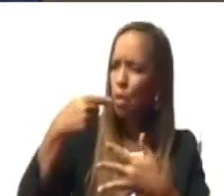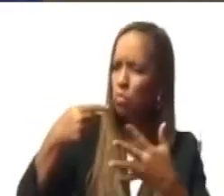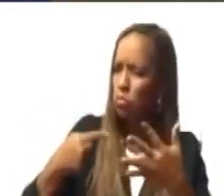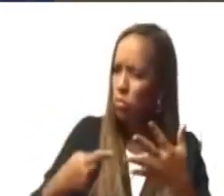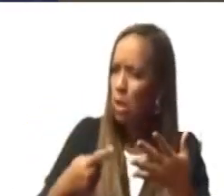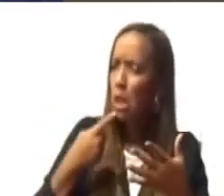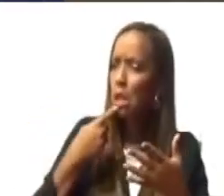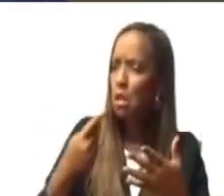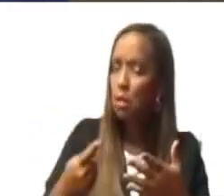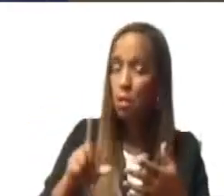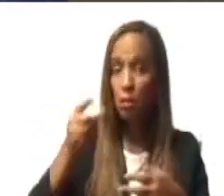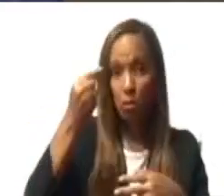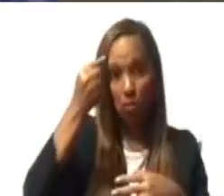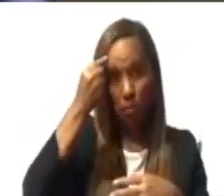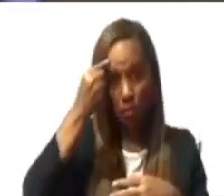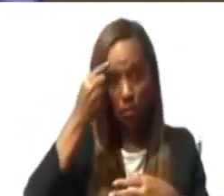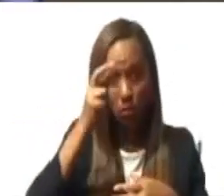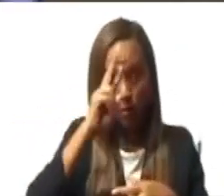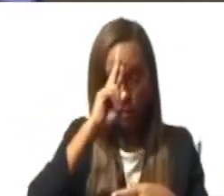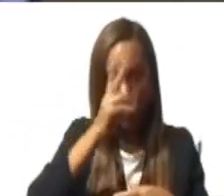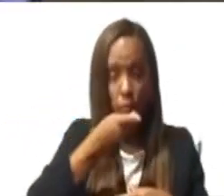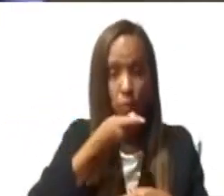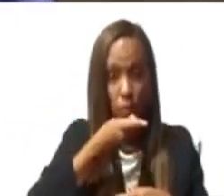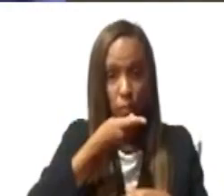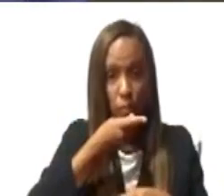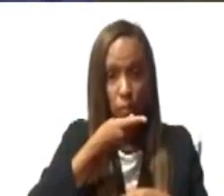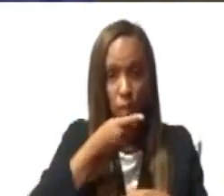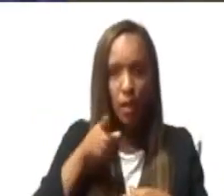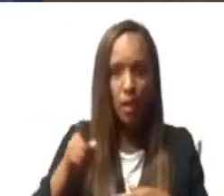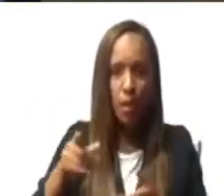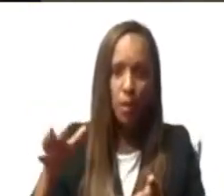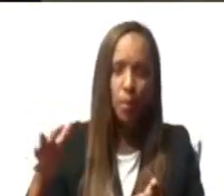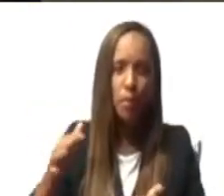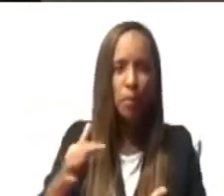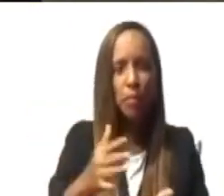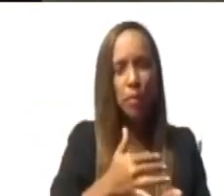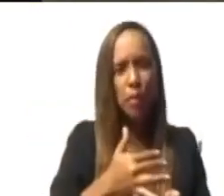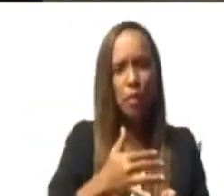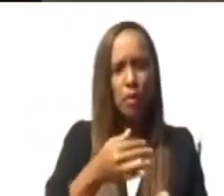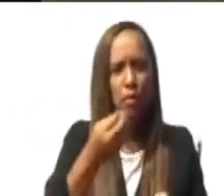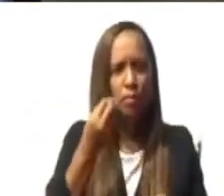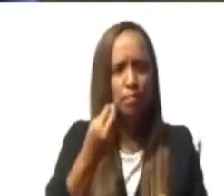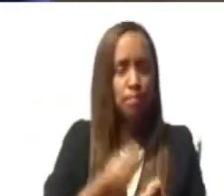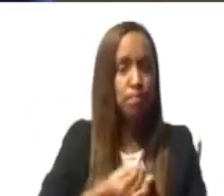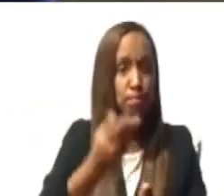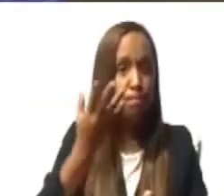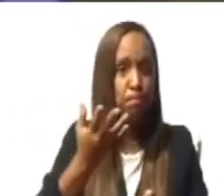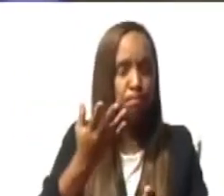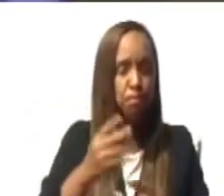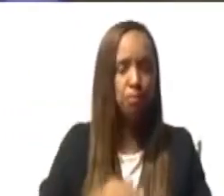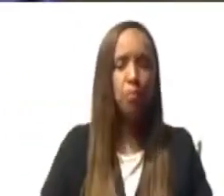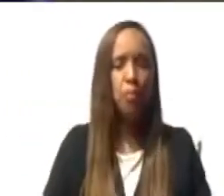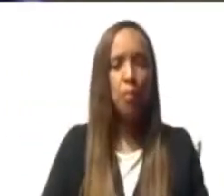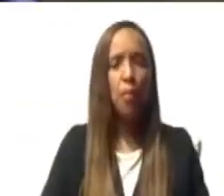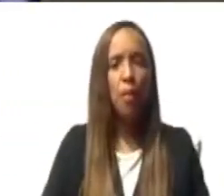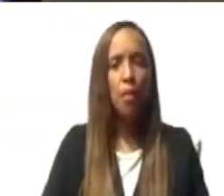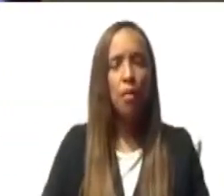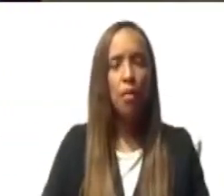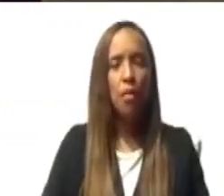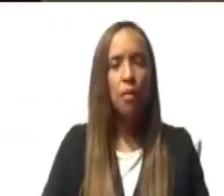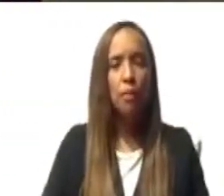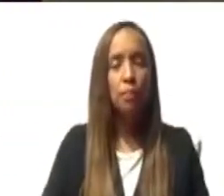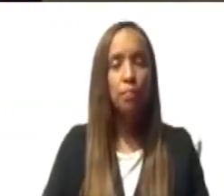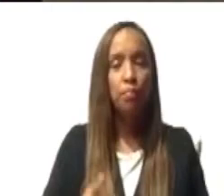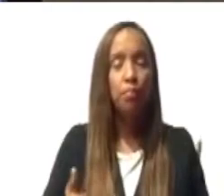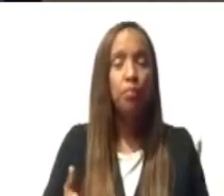tiempo, si la bonanza de la economía, como dice el señor presidente